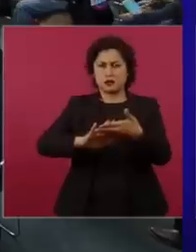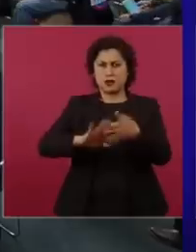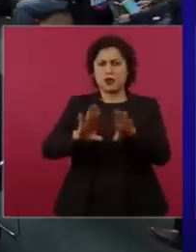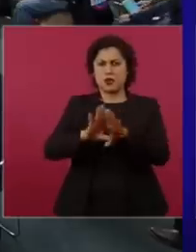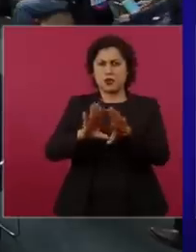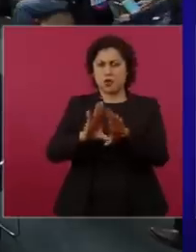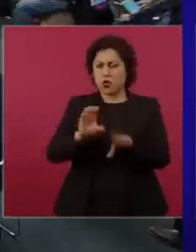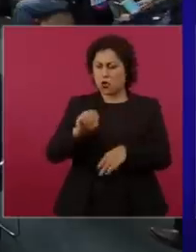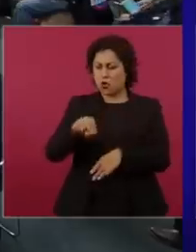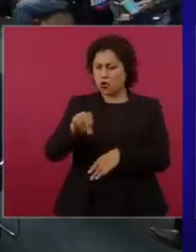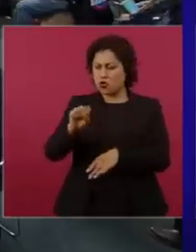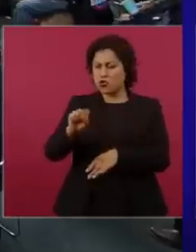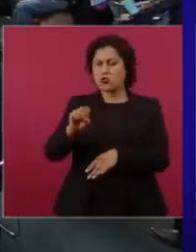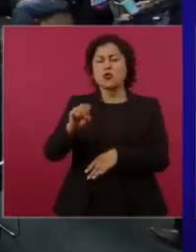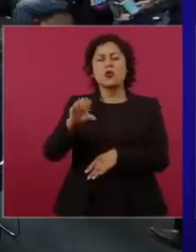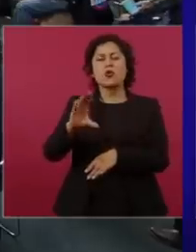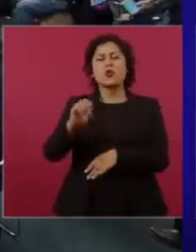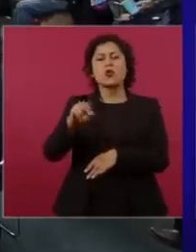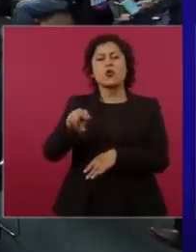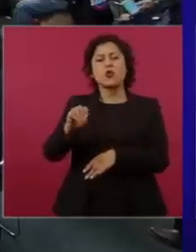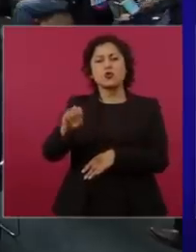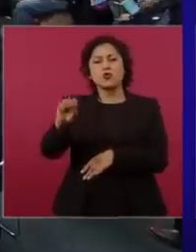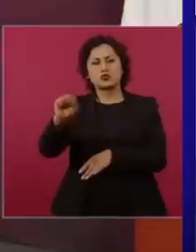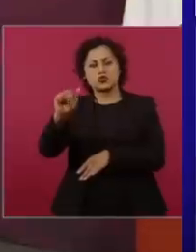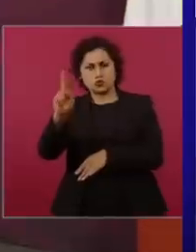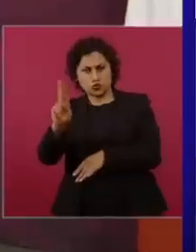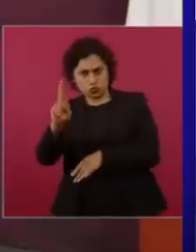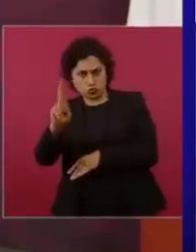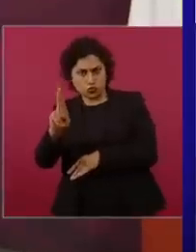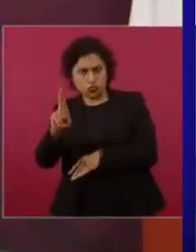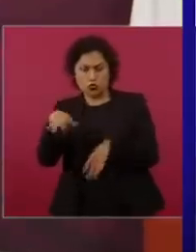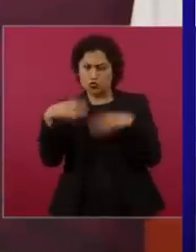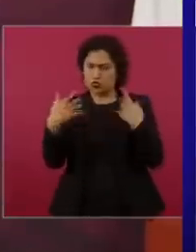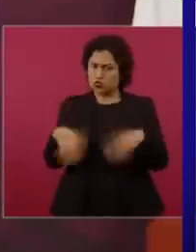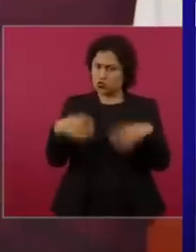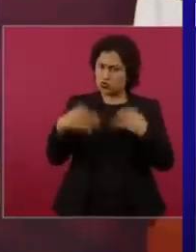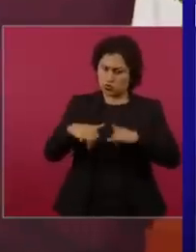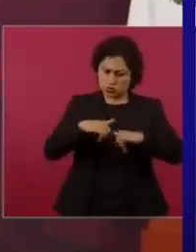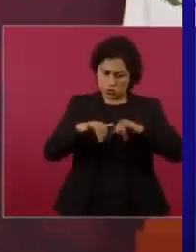Interesantísimo de cómo un